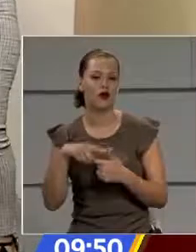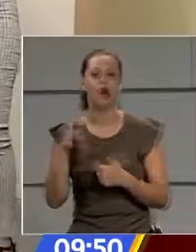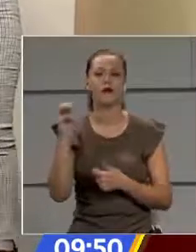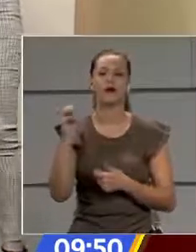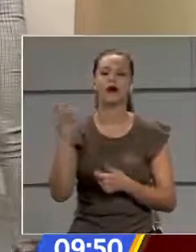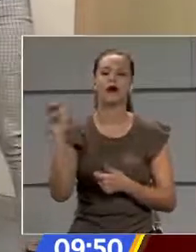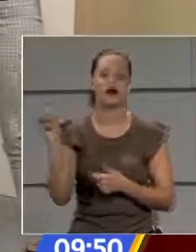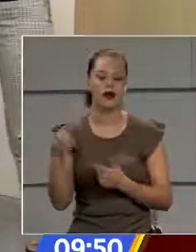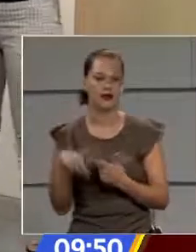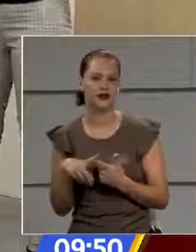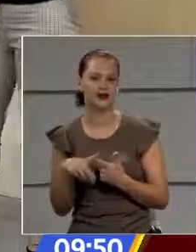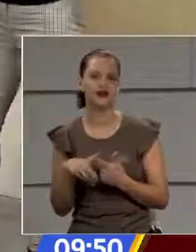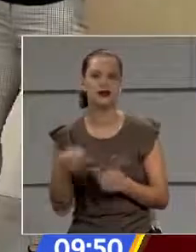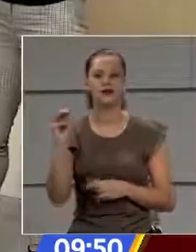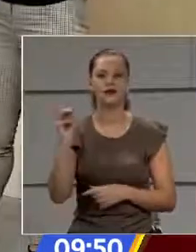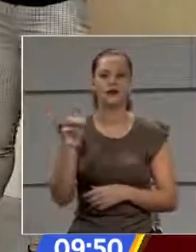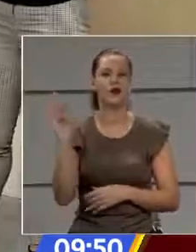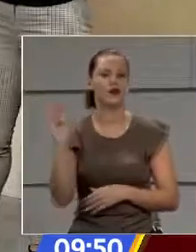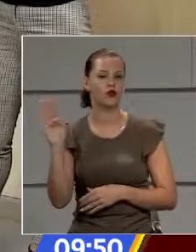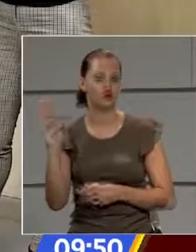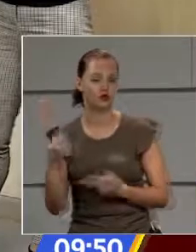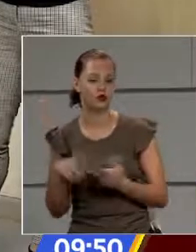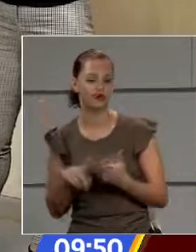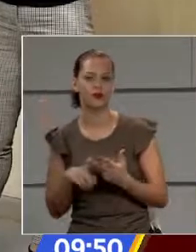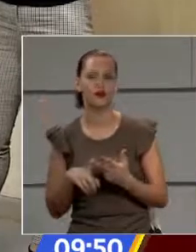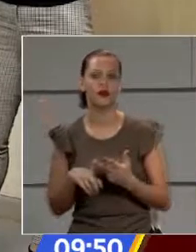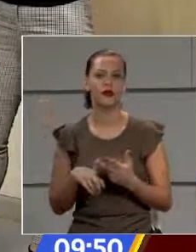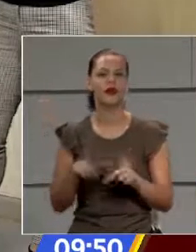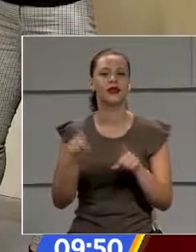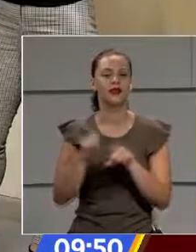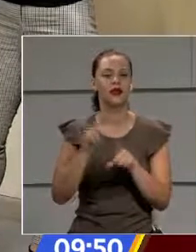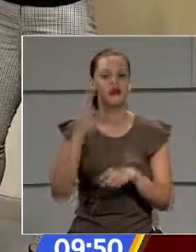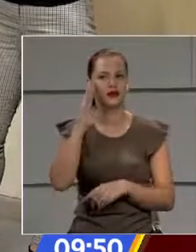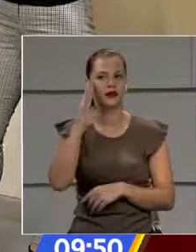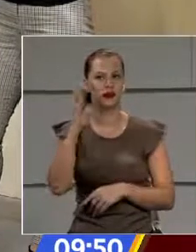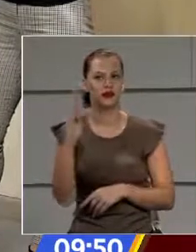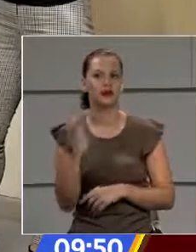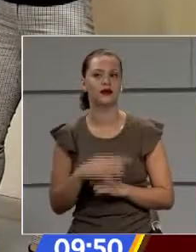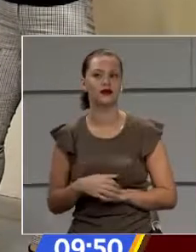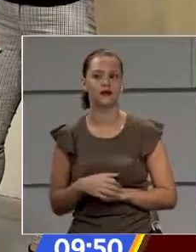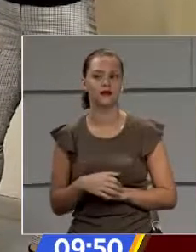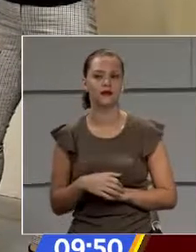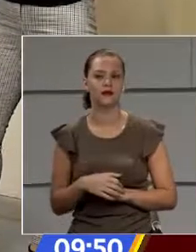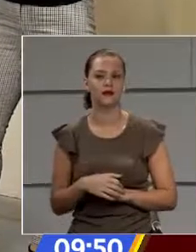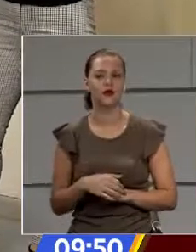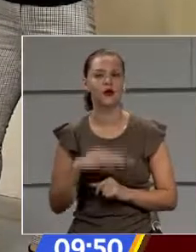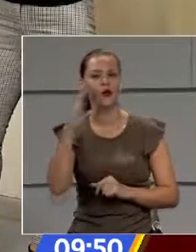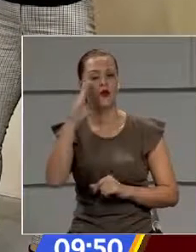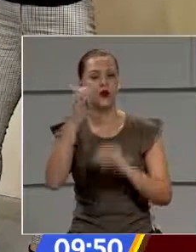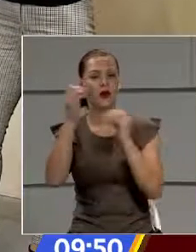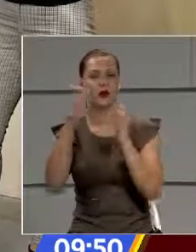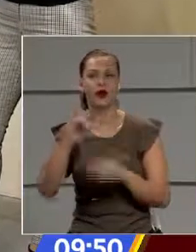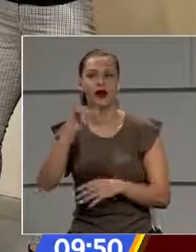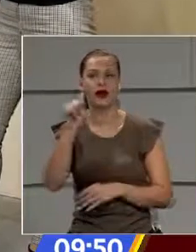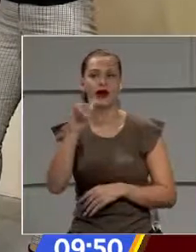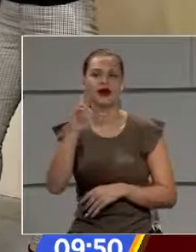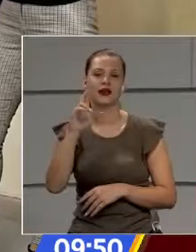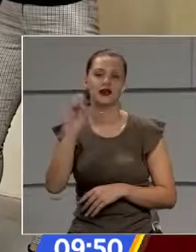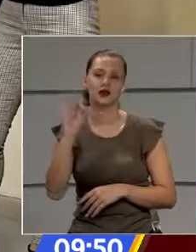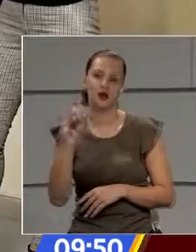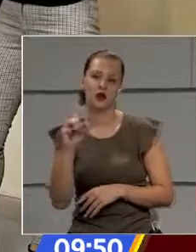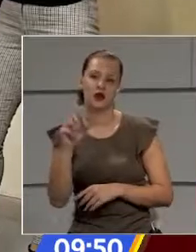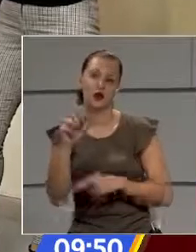Miranda, a Milagros Bustos, a también a... Dice, hola profe, soy Jairito, ponga el nombre de